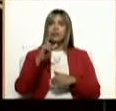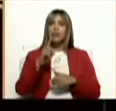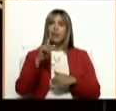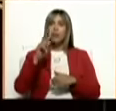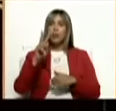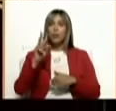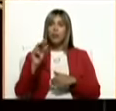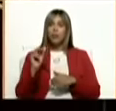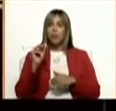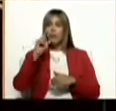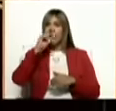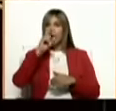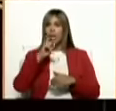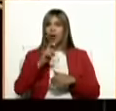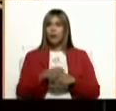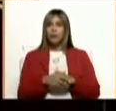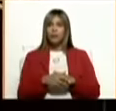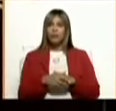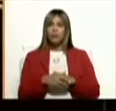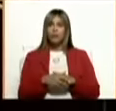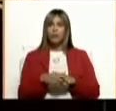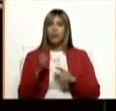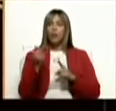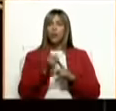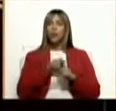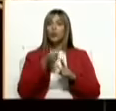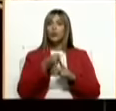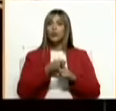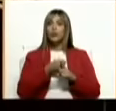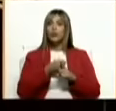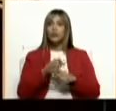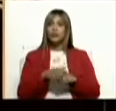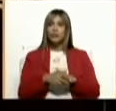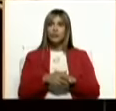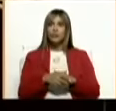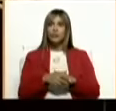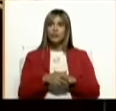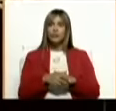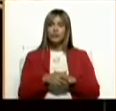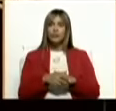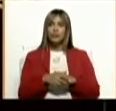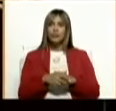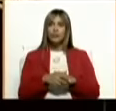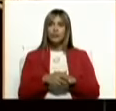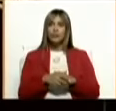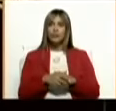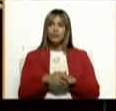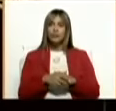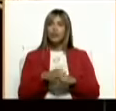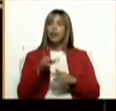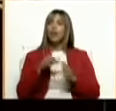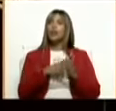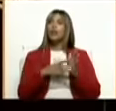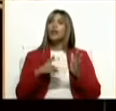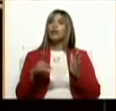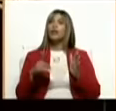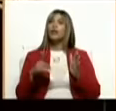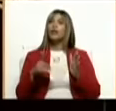120 años luchando por el derecho